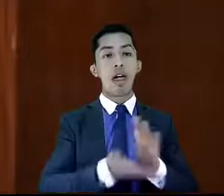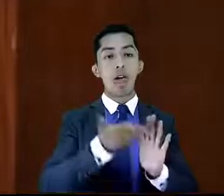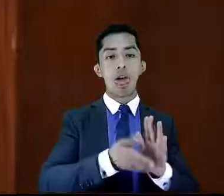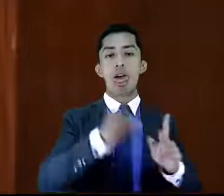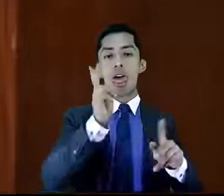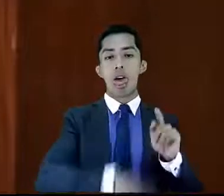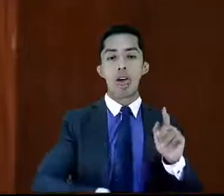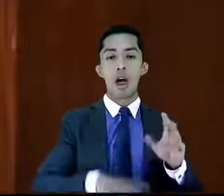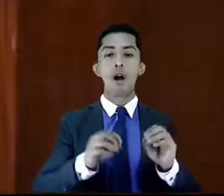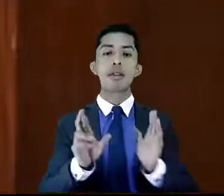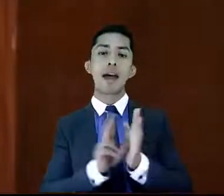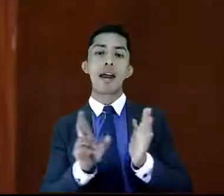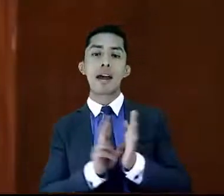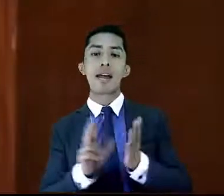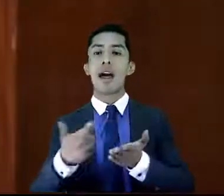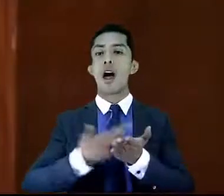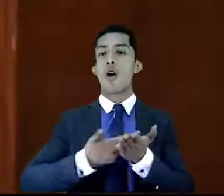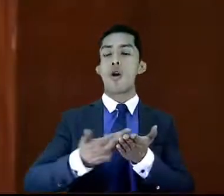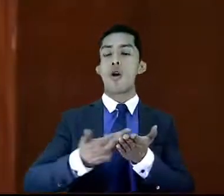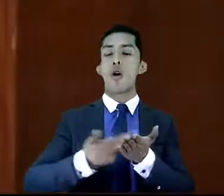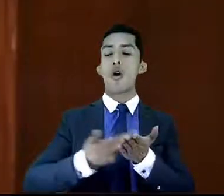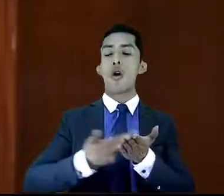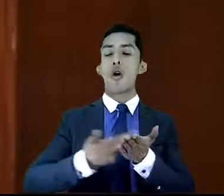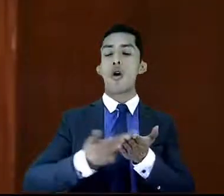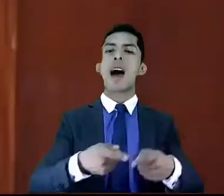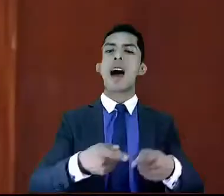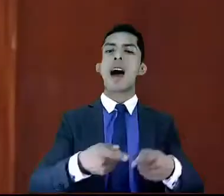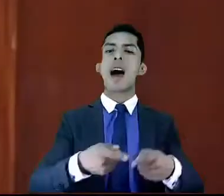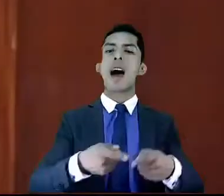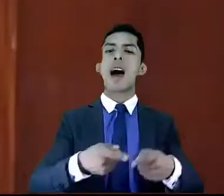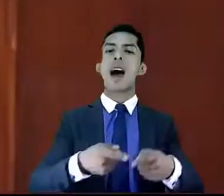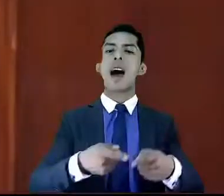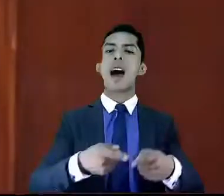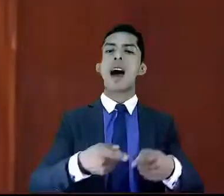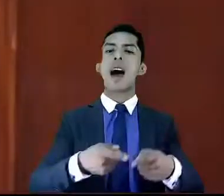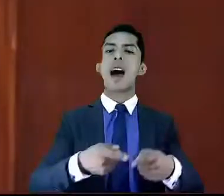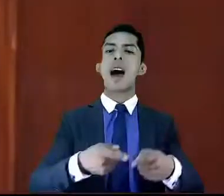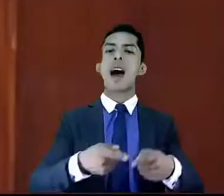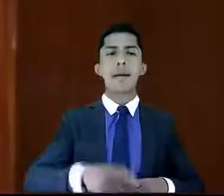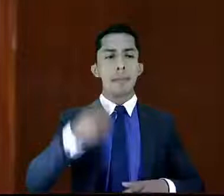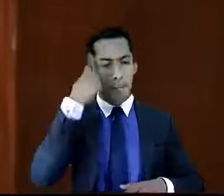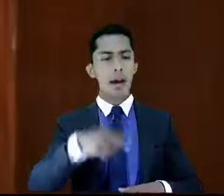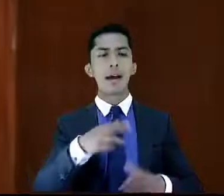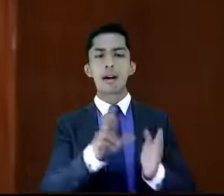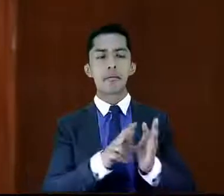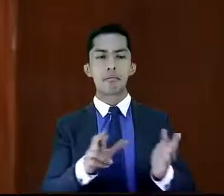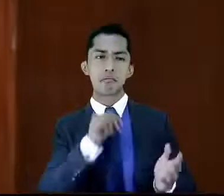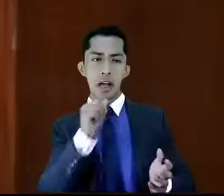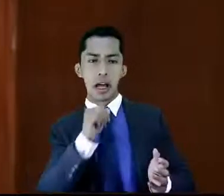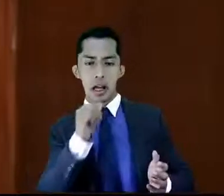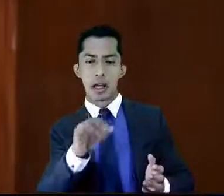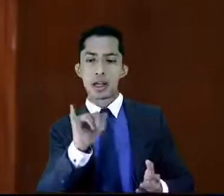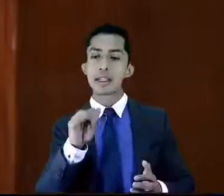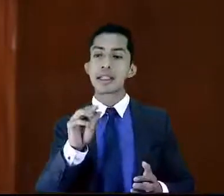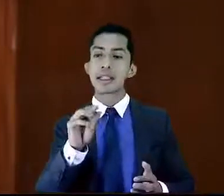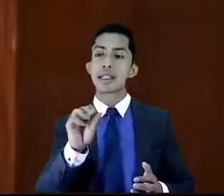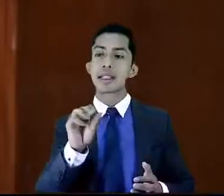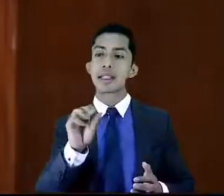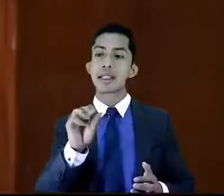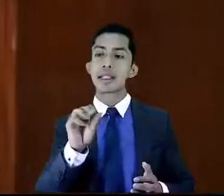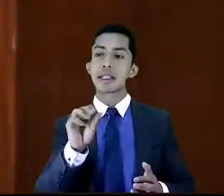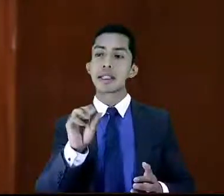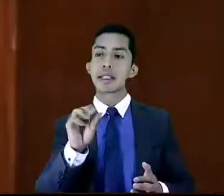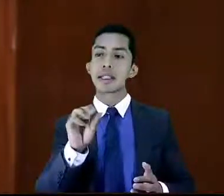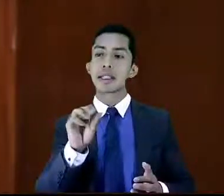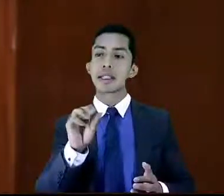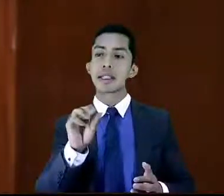sin saber a quién se le otorga y bajo qué criterios, y un ISEMIN en quiebra. Son solo botón de